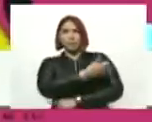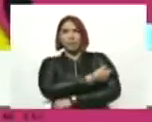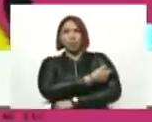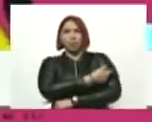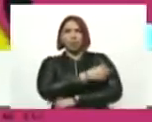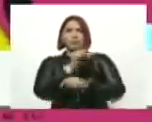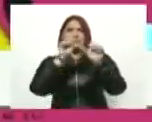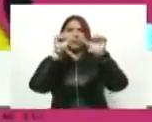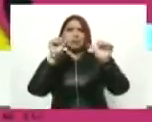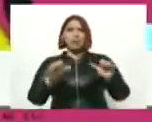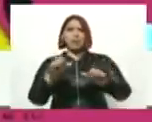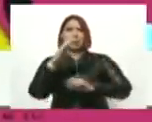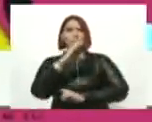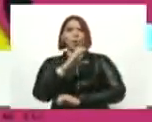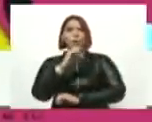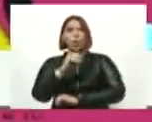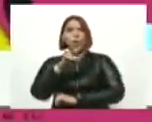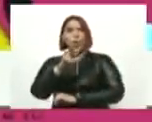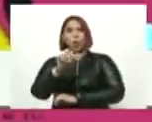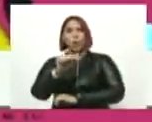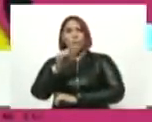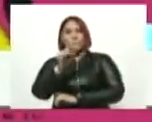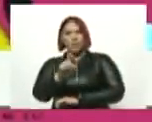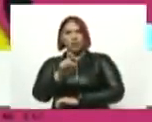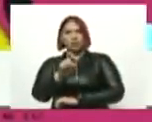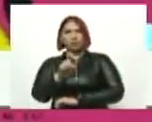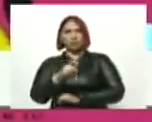COVAX. ¿Pasamos cuánto para